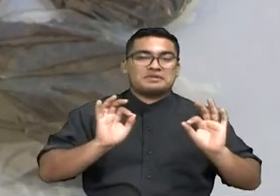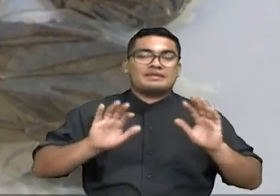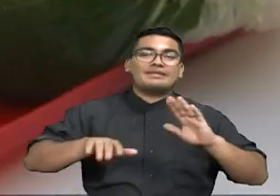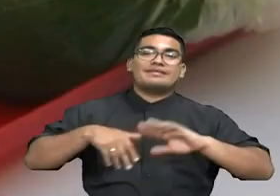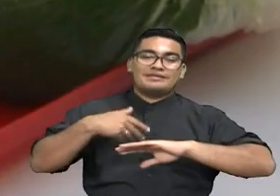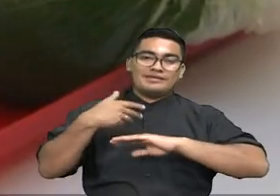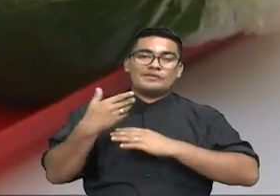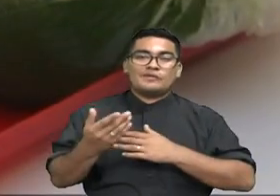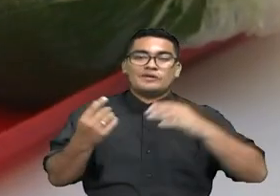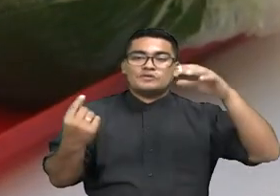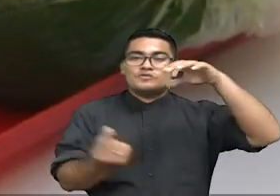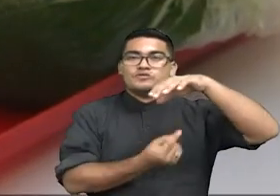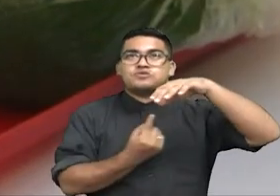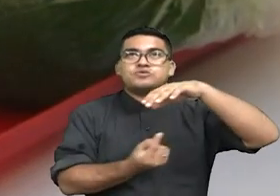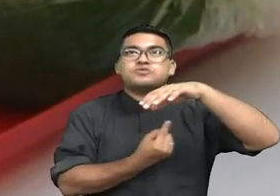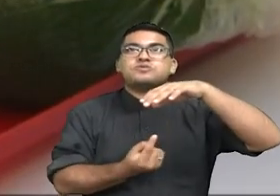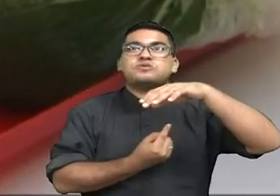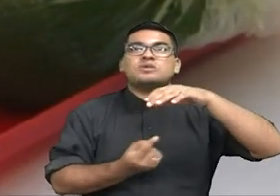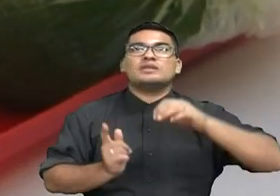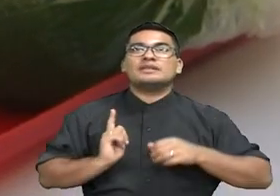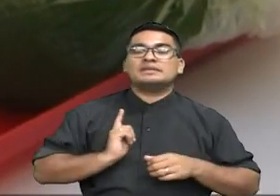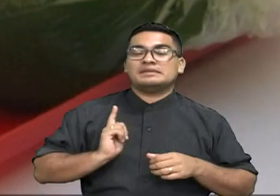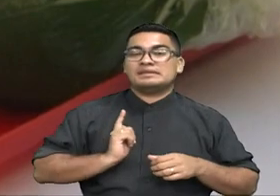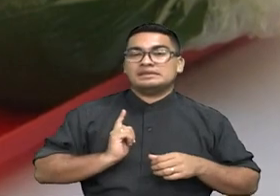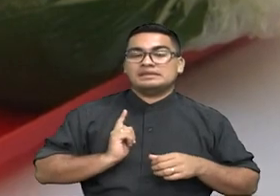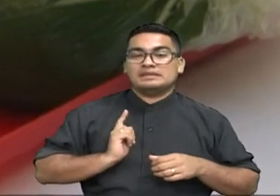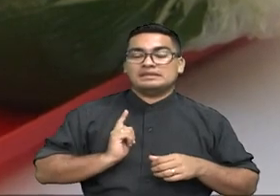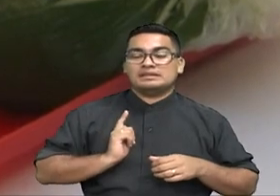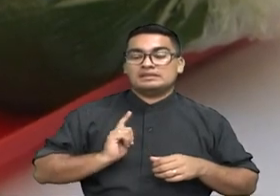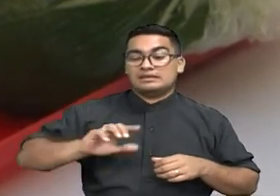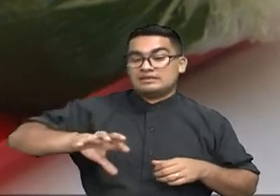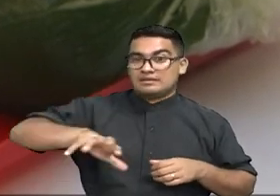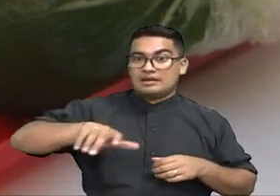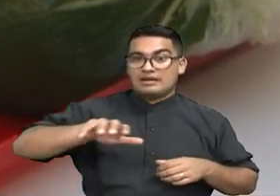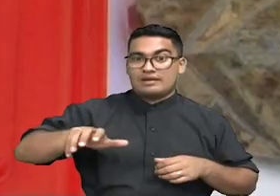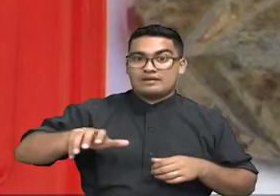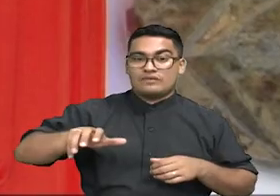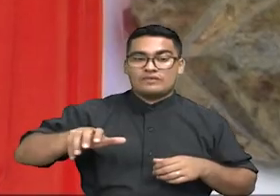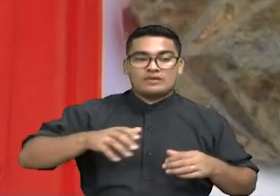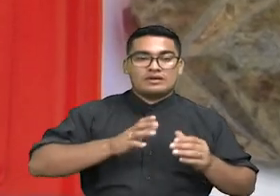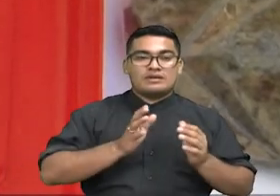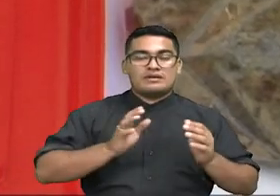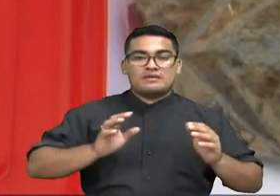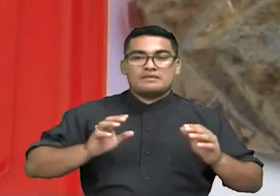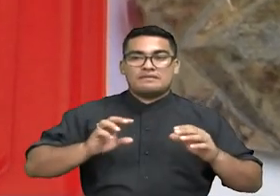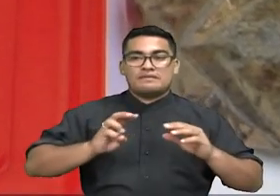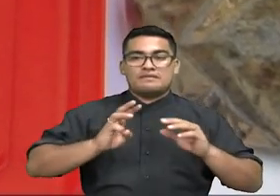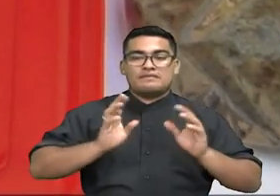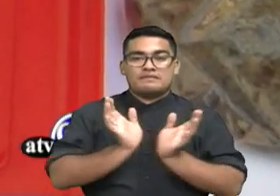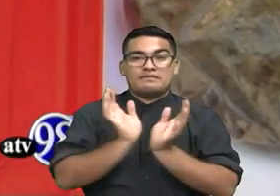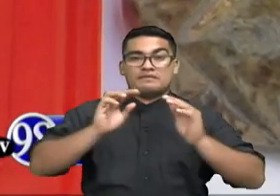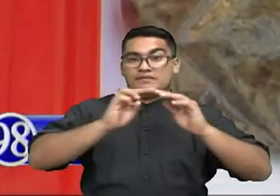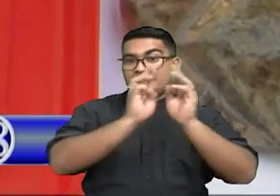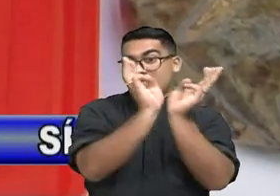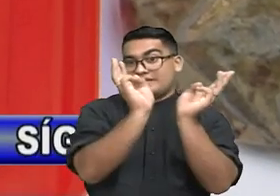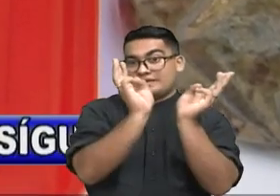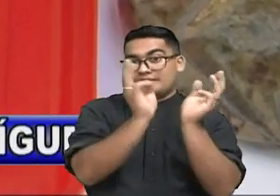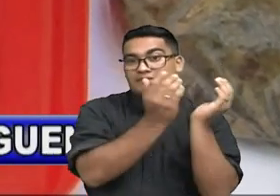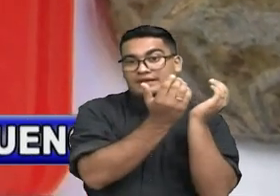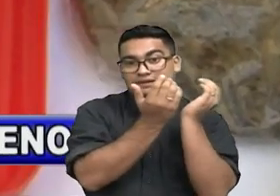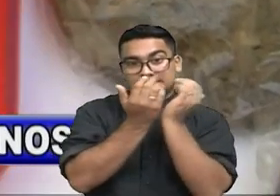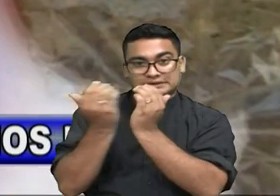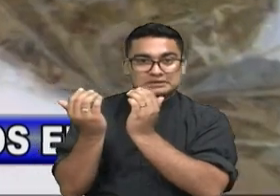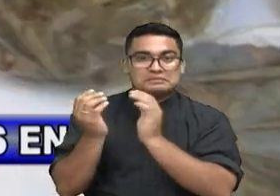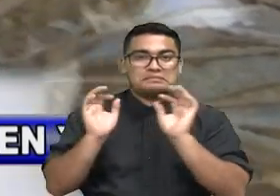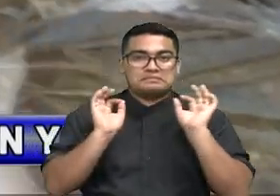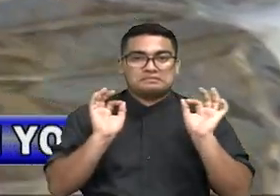luego hacemos el batido, que tenemos este que es de naranja, este es de piña y tenemos este otro que es de sandía. Es un energizante muy